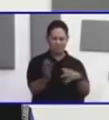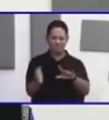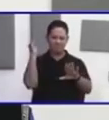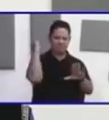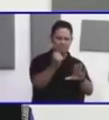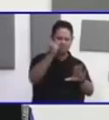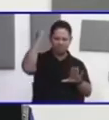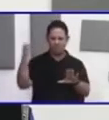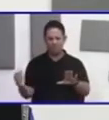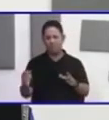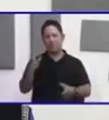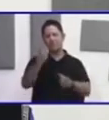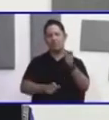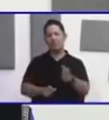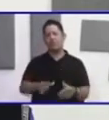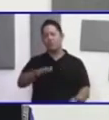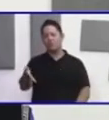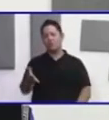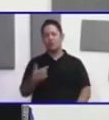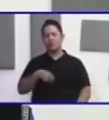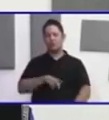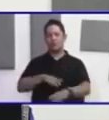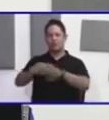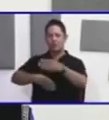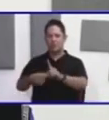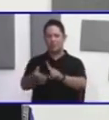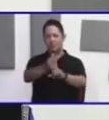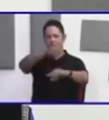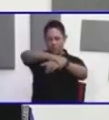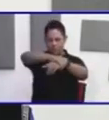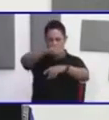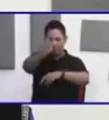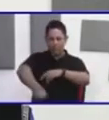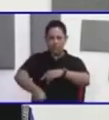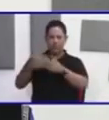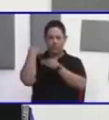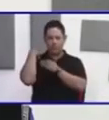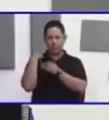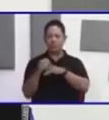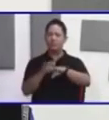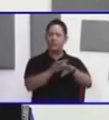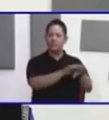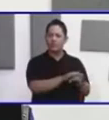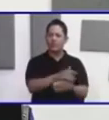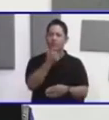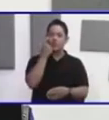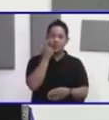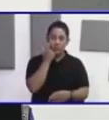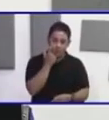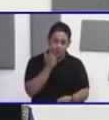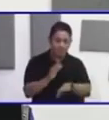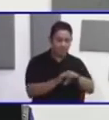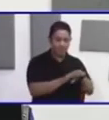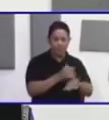también se logra la captura responsable. Pero aquí vale la pena llamar, señor gobernador, la atención y llamar